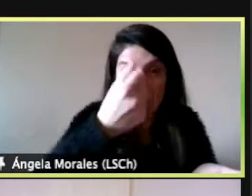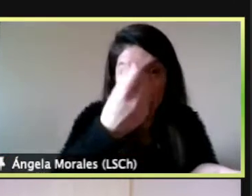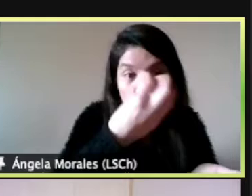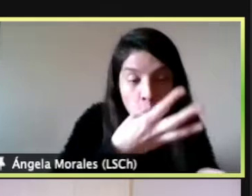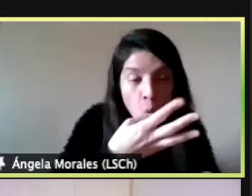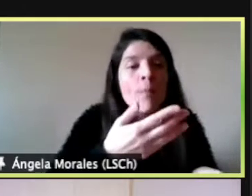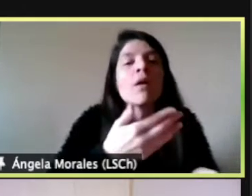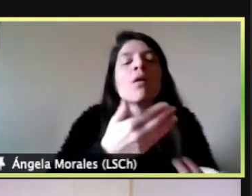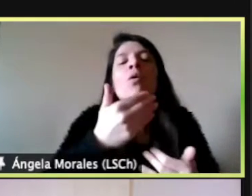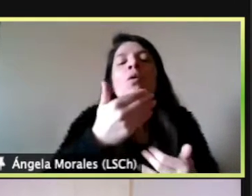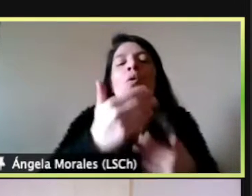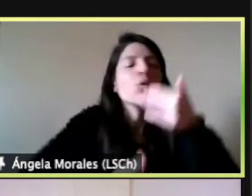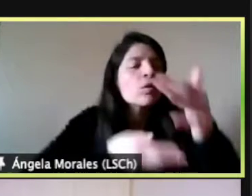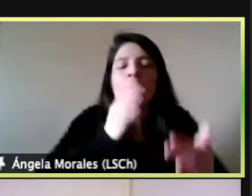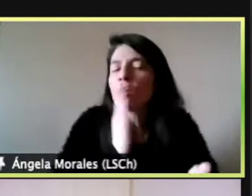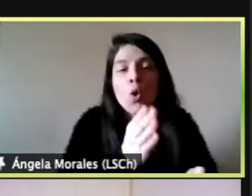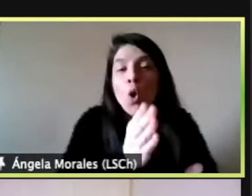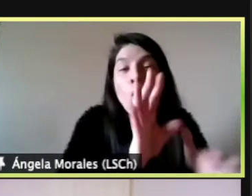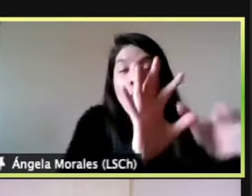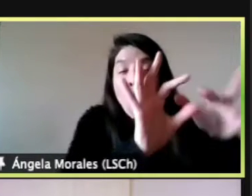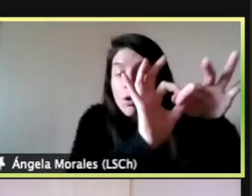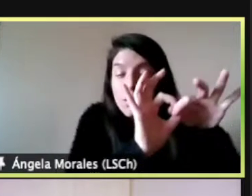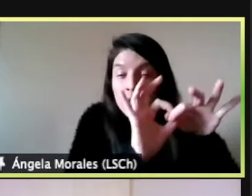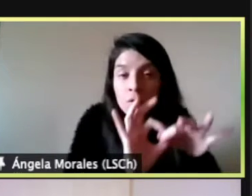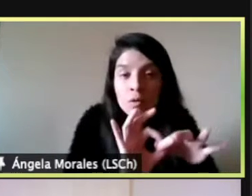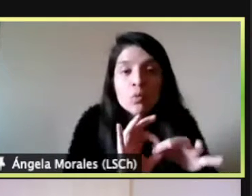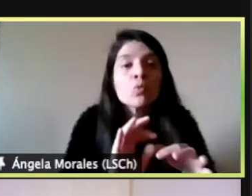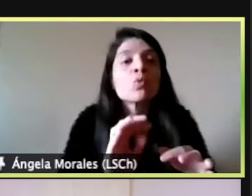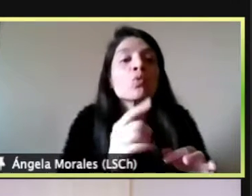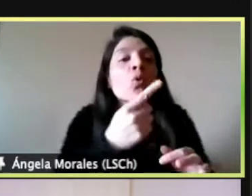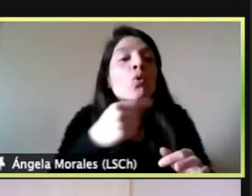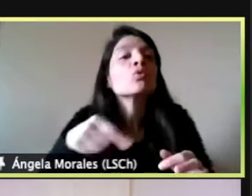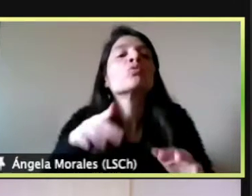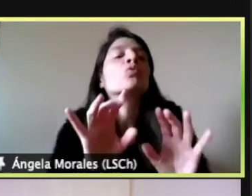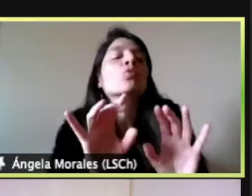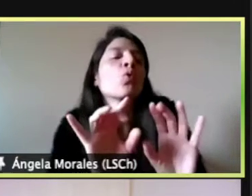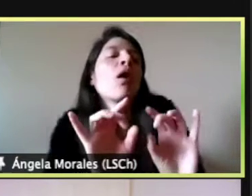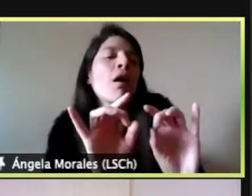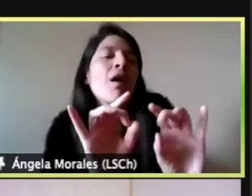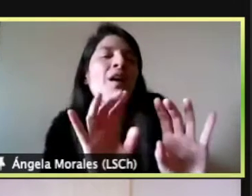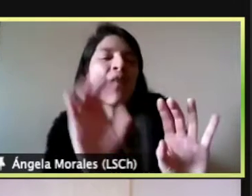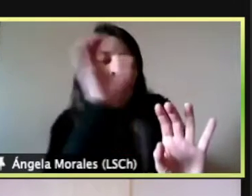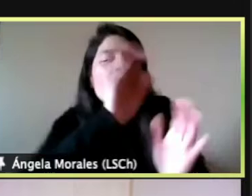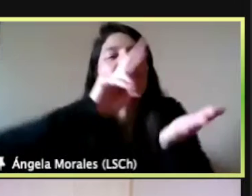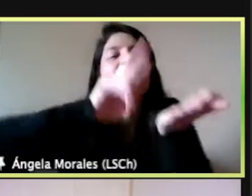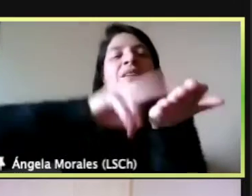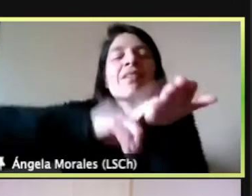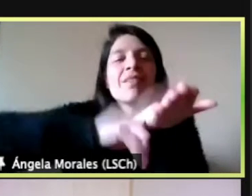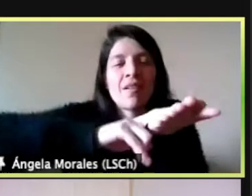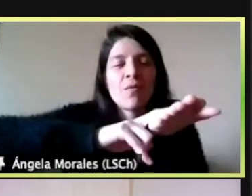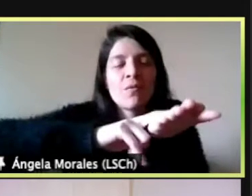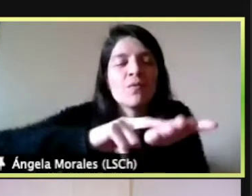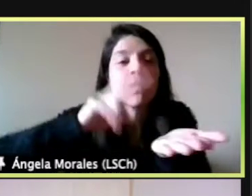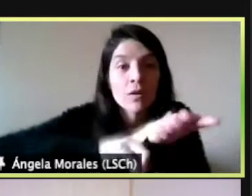a tener que dejar siempre este valor de buscar en verdadero para que nos permita asociar estos